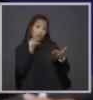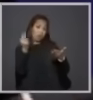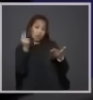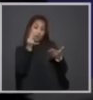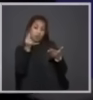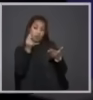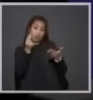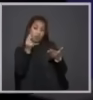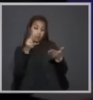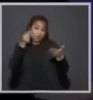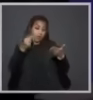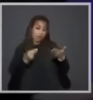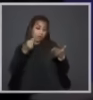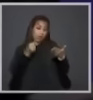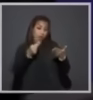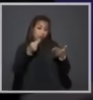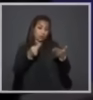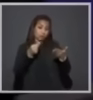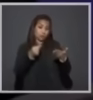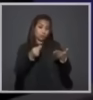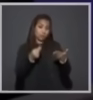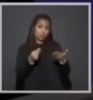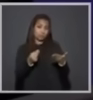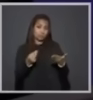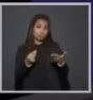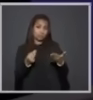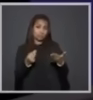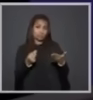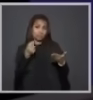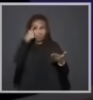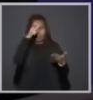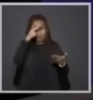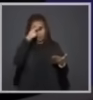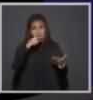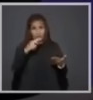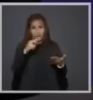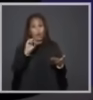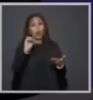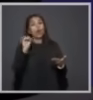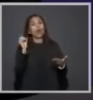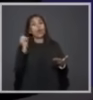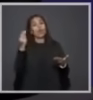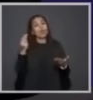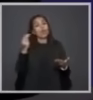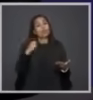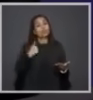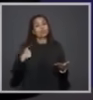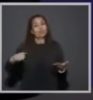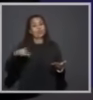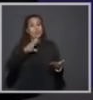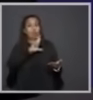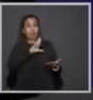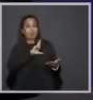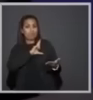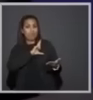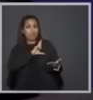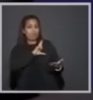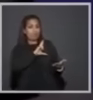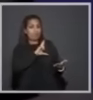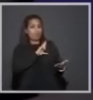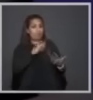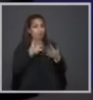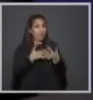nación y es nada más negocio para unos cuantos, pues lo tenemos